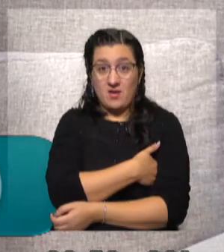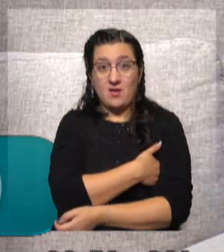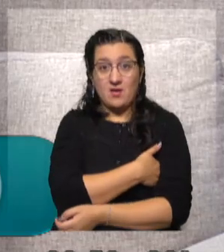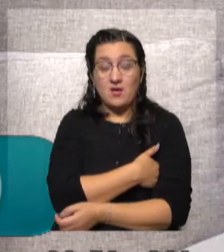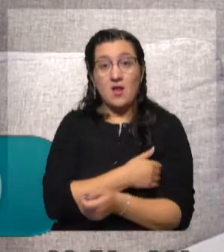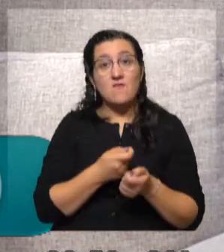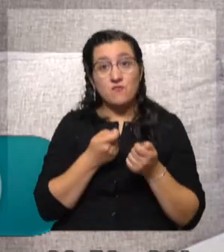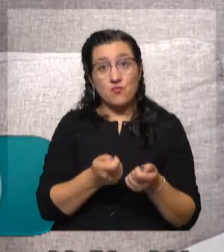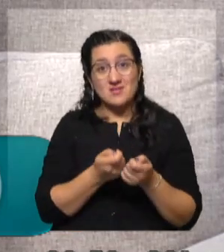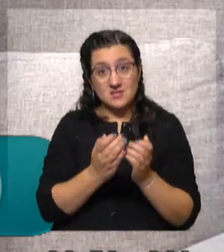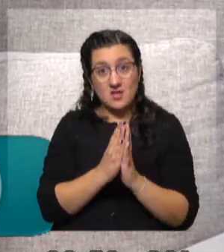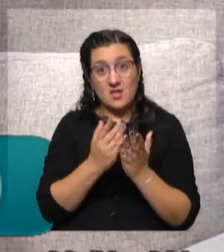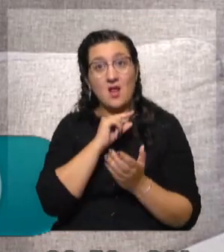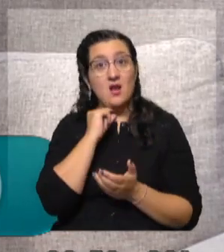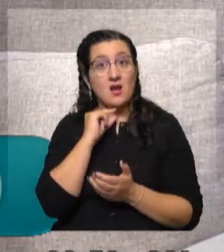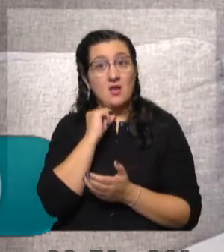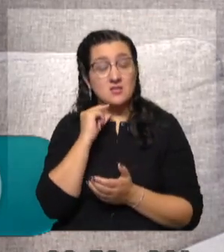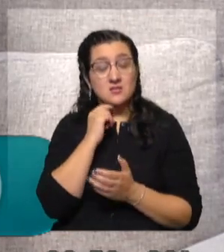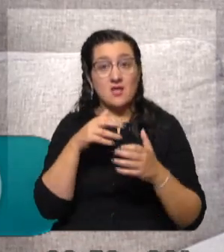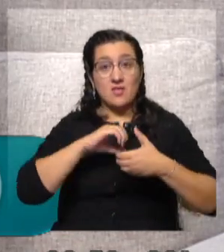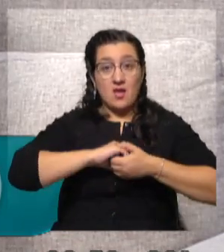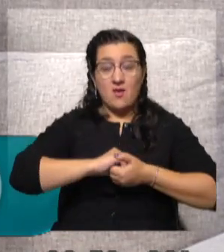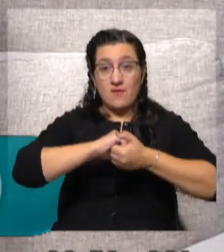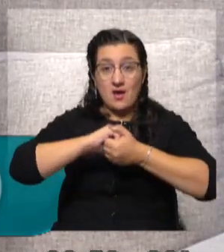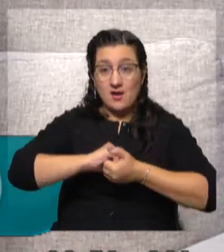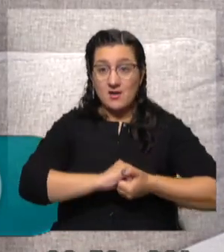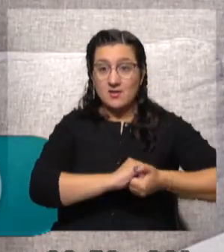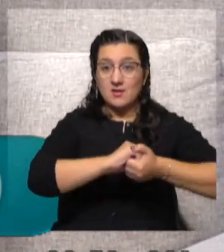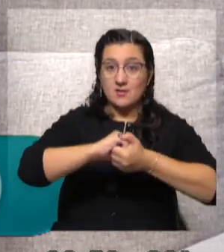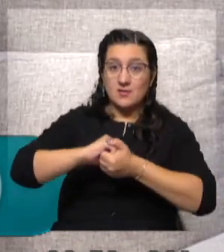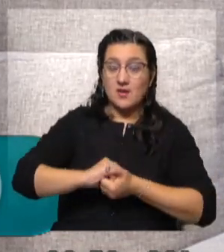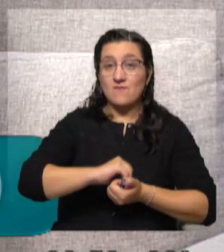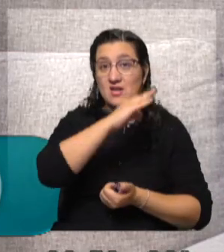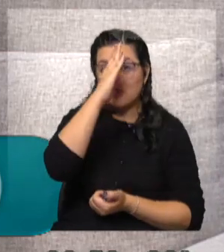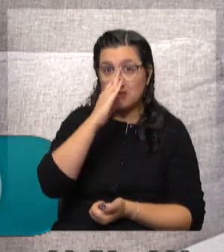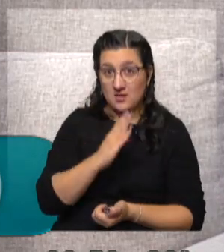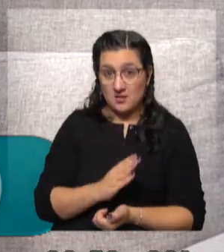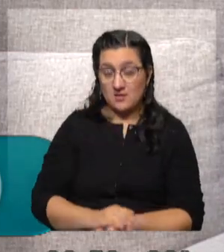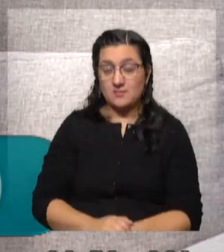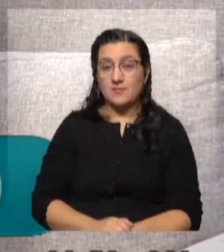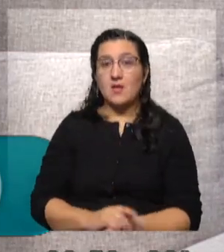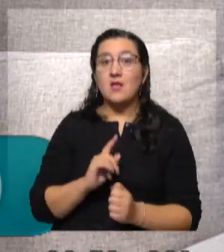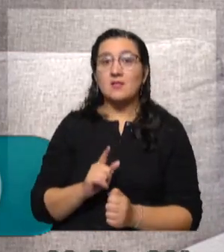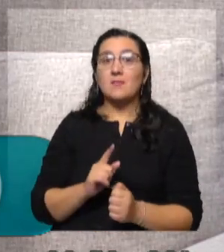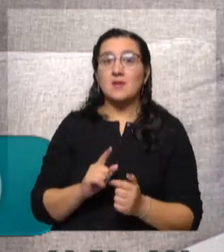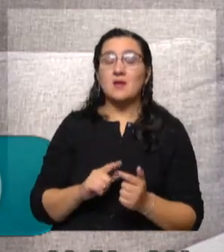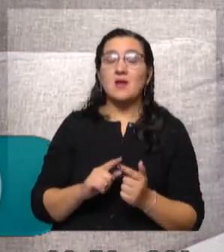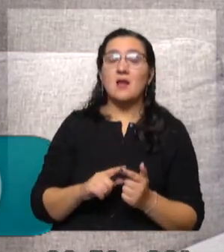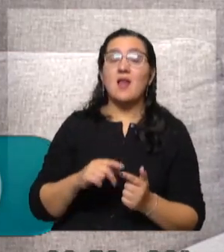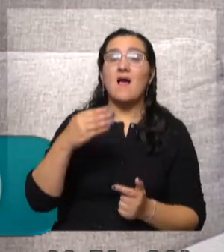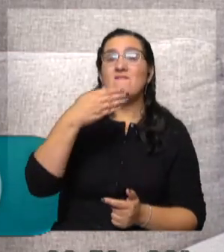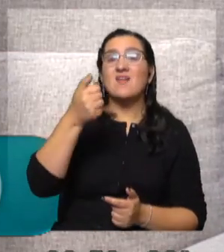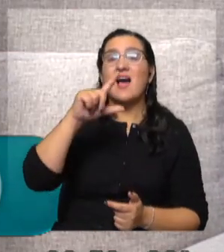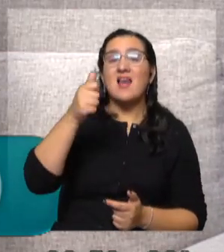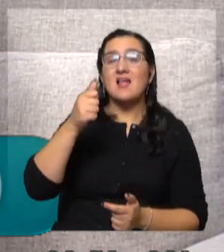influencia de la iglesia sobre todo la evangélica en este en Brasil la bancada de La bala ustedes